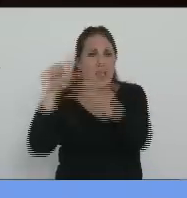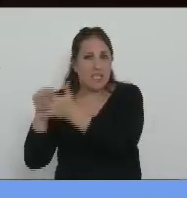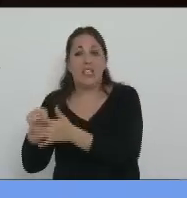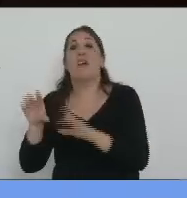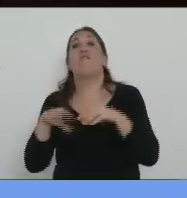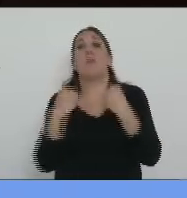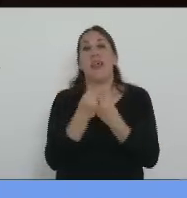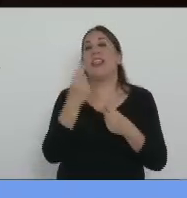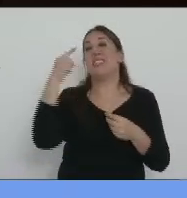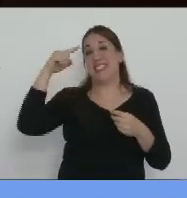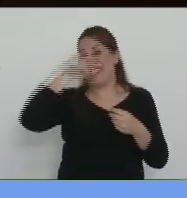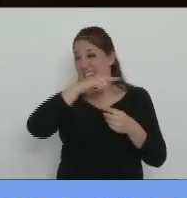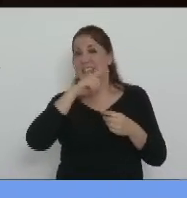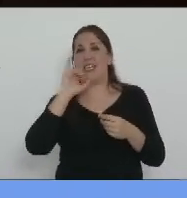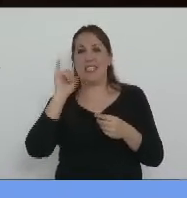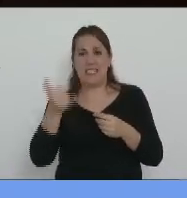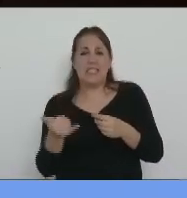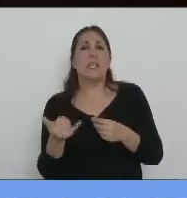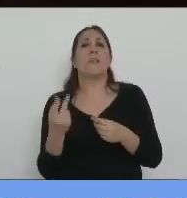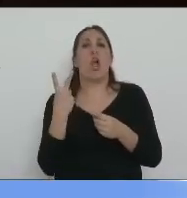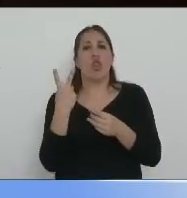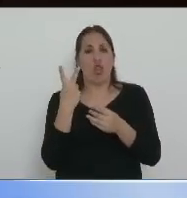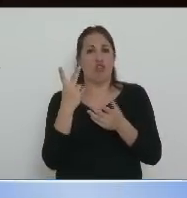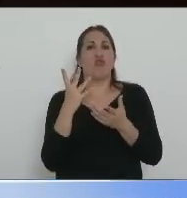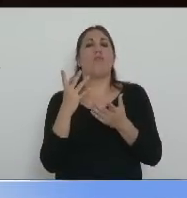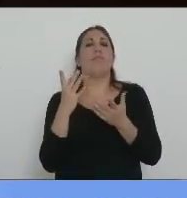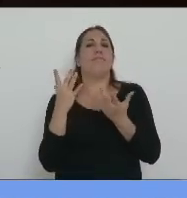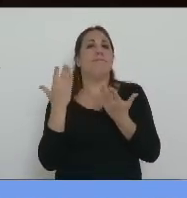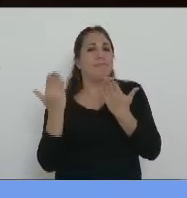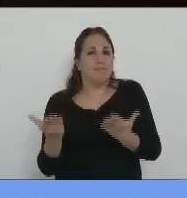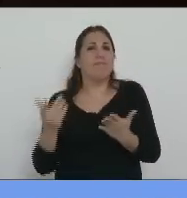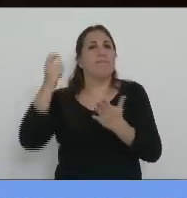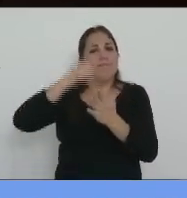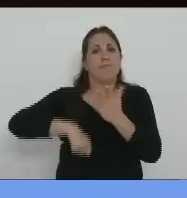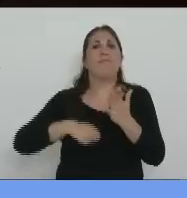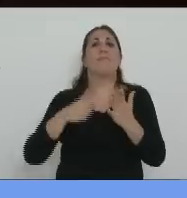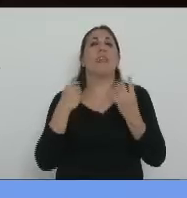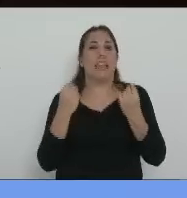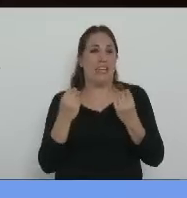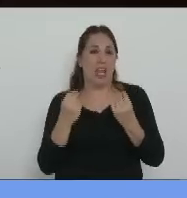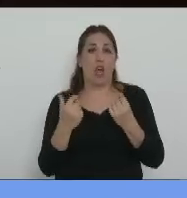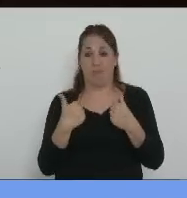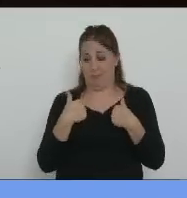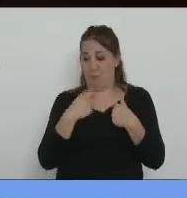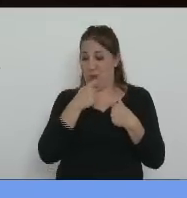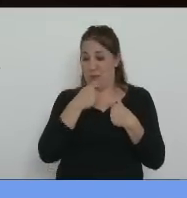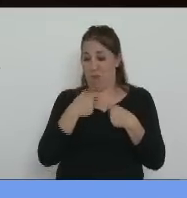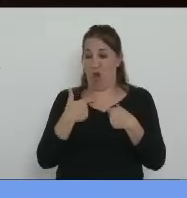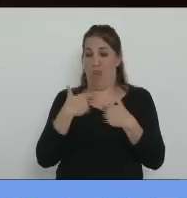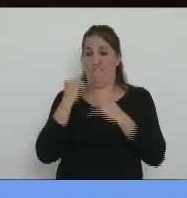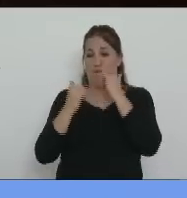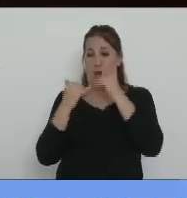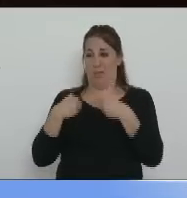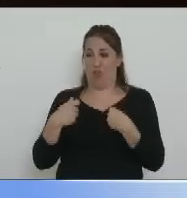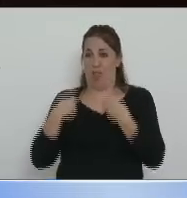pero esto de doble imposición lamentablemente lo que muchas veces significa que nosotros damos la información y esa doble